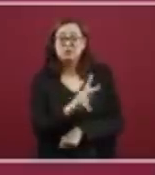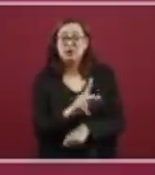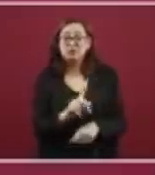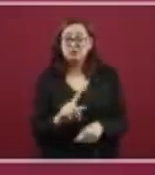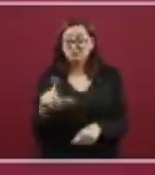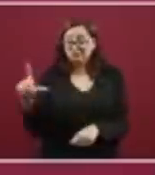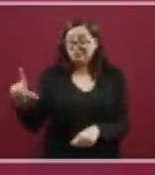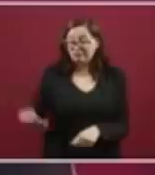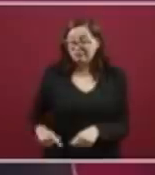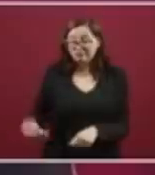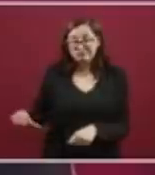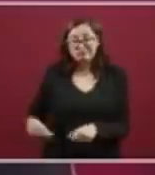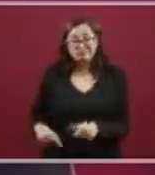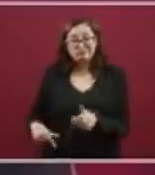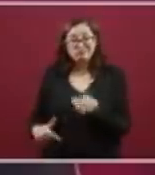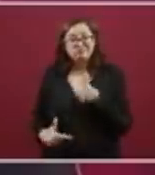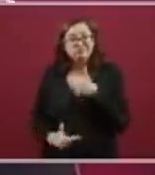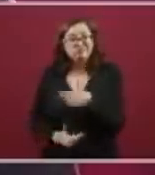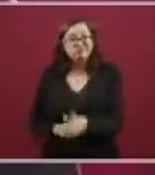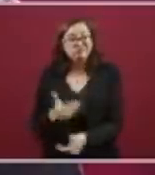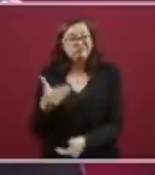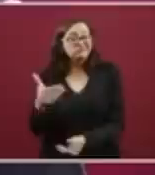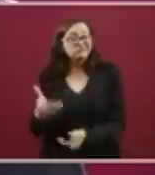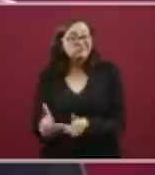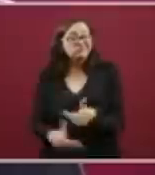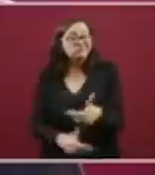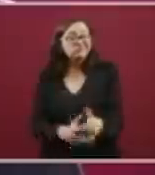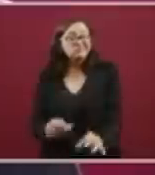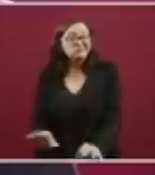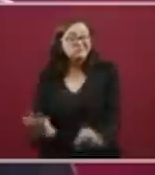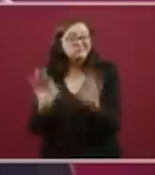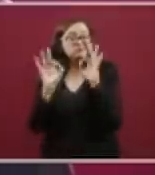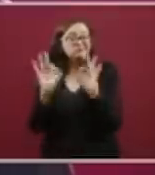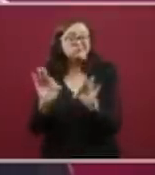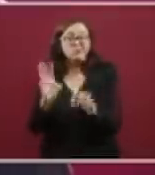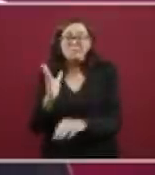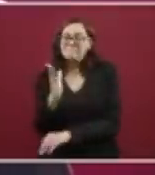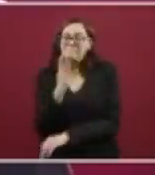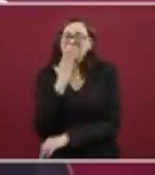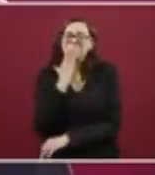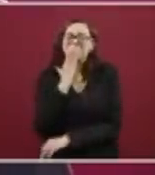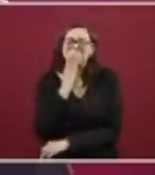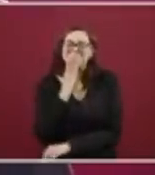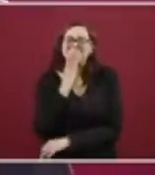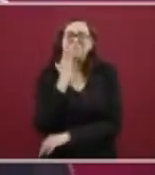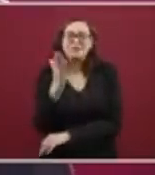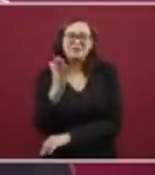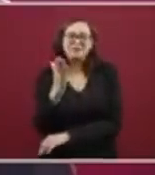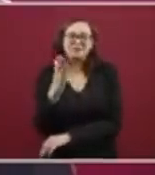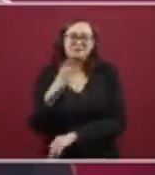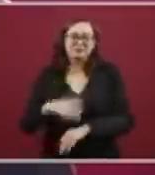mucho muy bien. Nada más les recomendaría